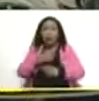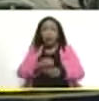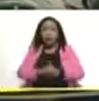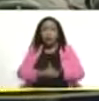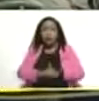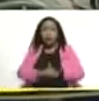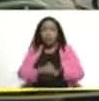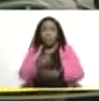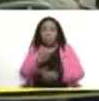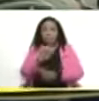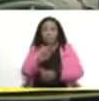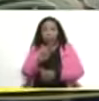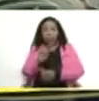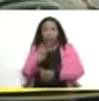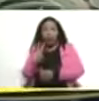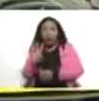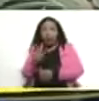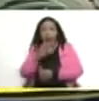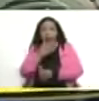24 de diciembre,